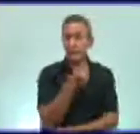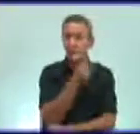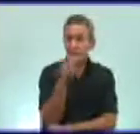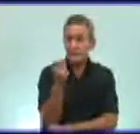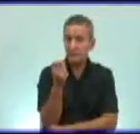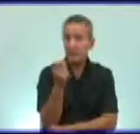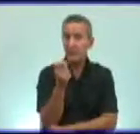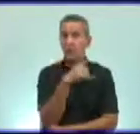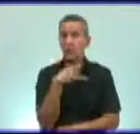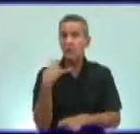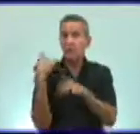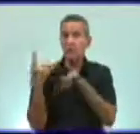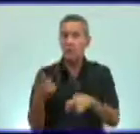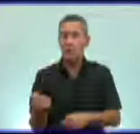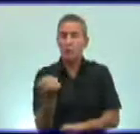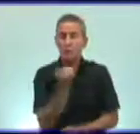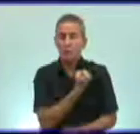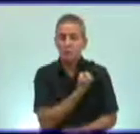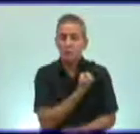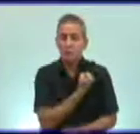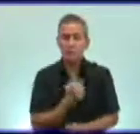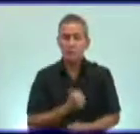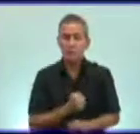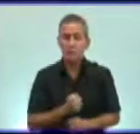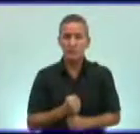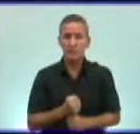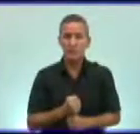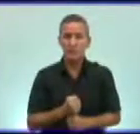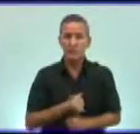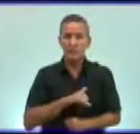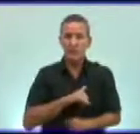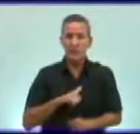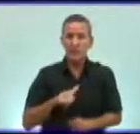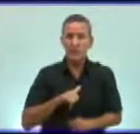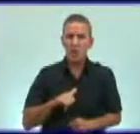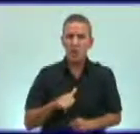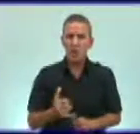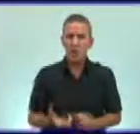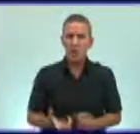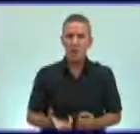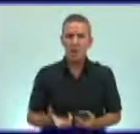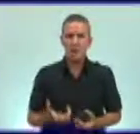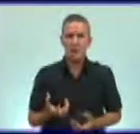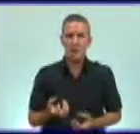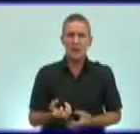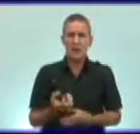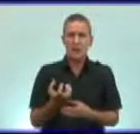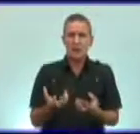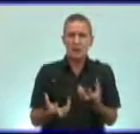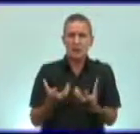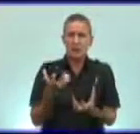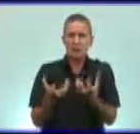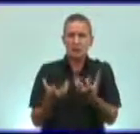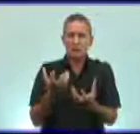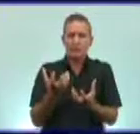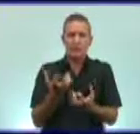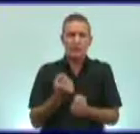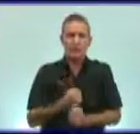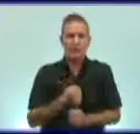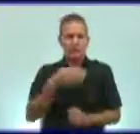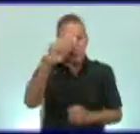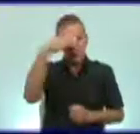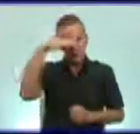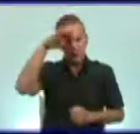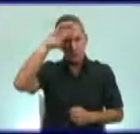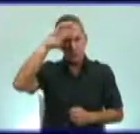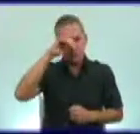cruelmente asesinado será como una llama de patriotismo. Por lo tanto, el propio Conrado Benítez era una